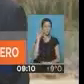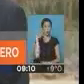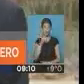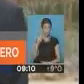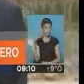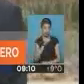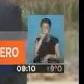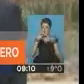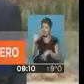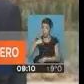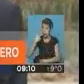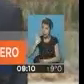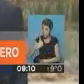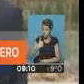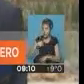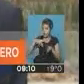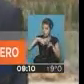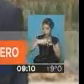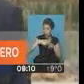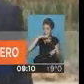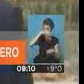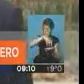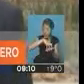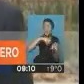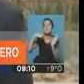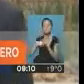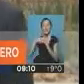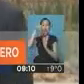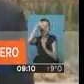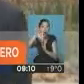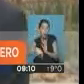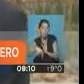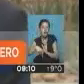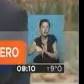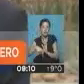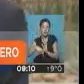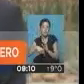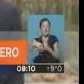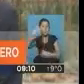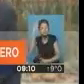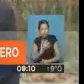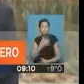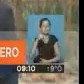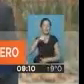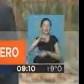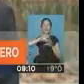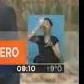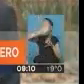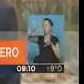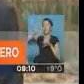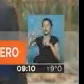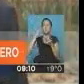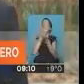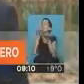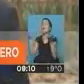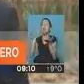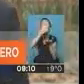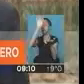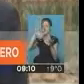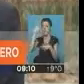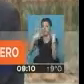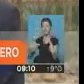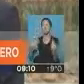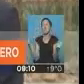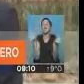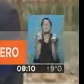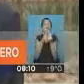pero lamentablemente recién ahora llega efectivamente y puede ser visitado por familias